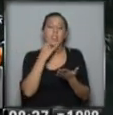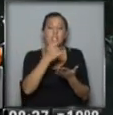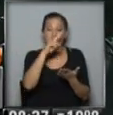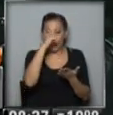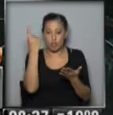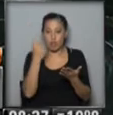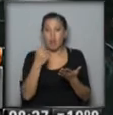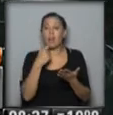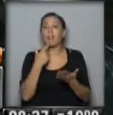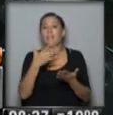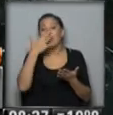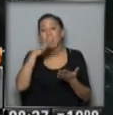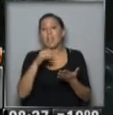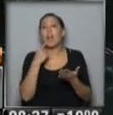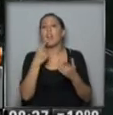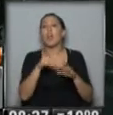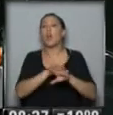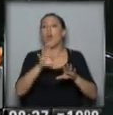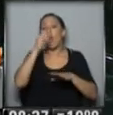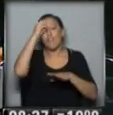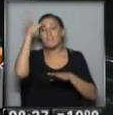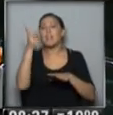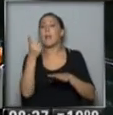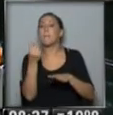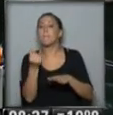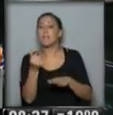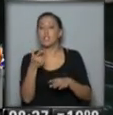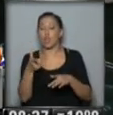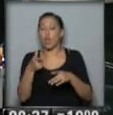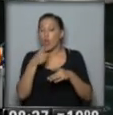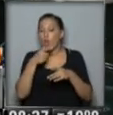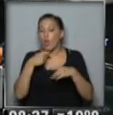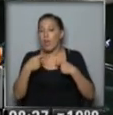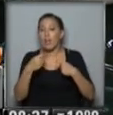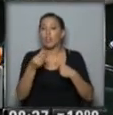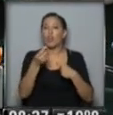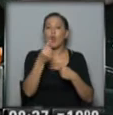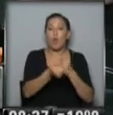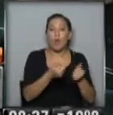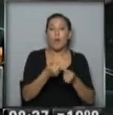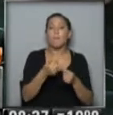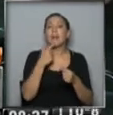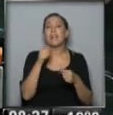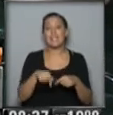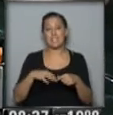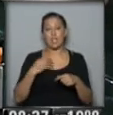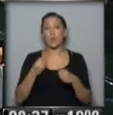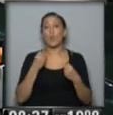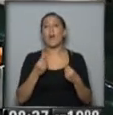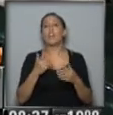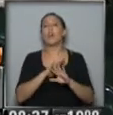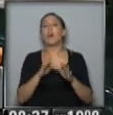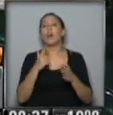ser finalmente el índice oficial de precios al consumidor de la república argentina o sea la intención es que simplemente este año y cuando se